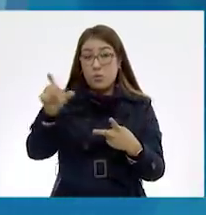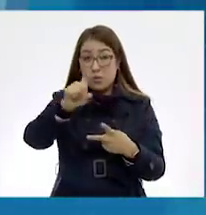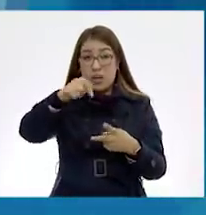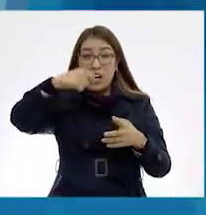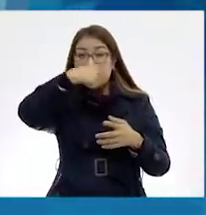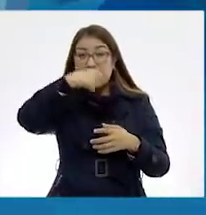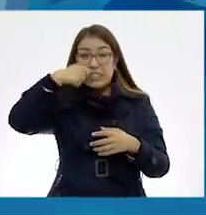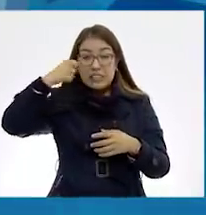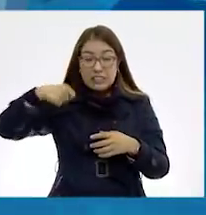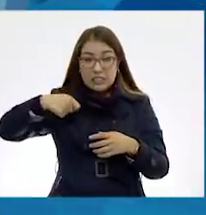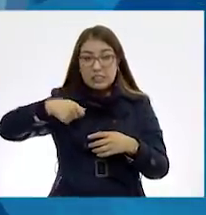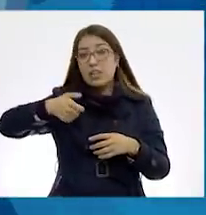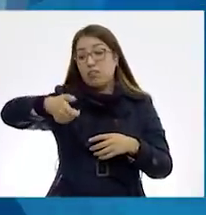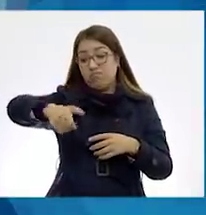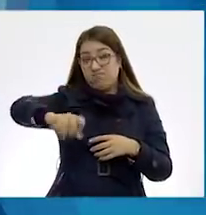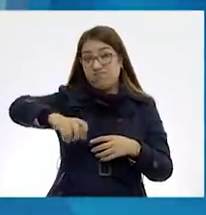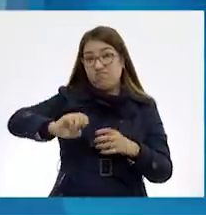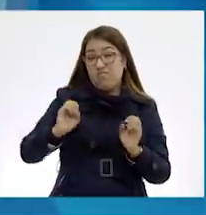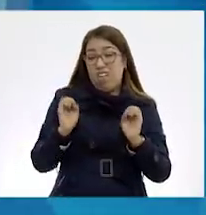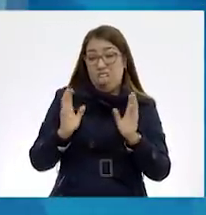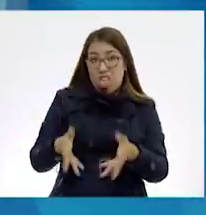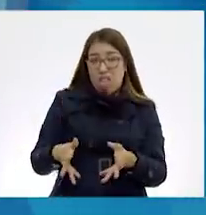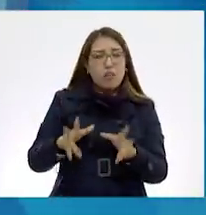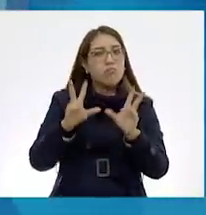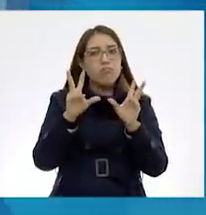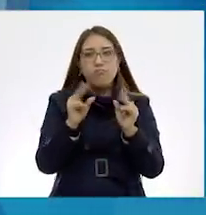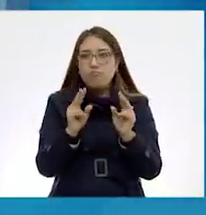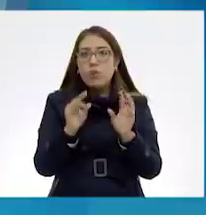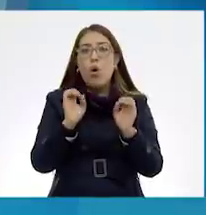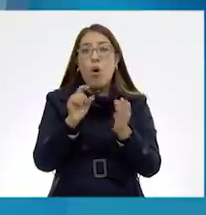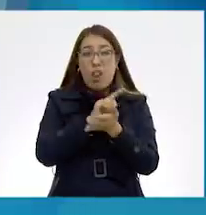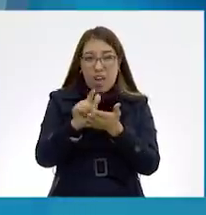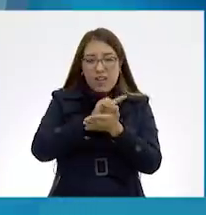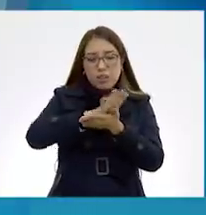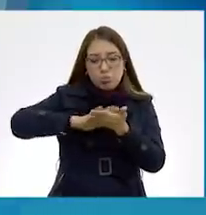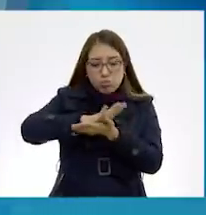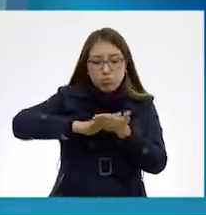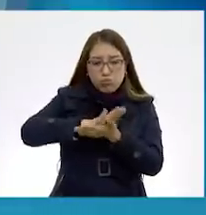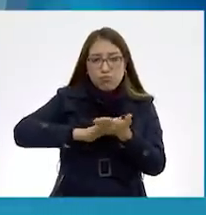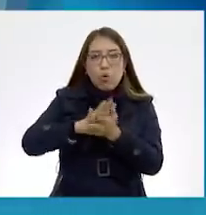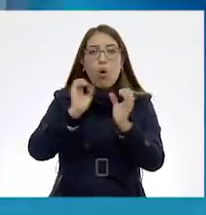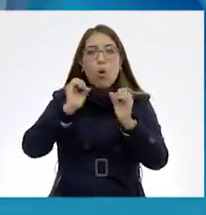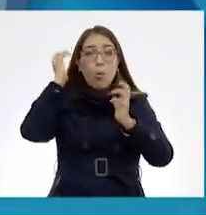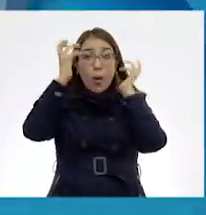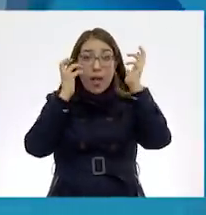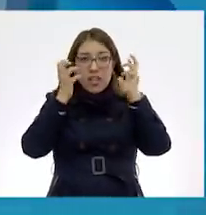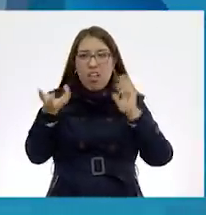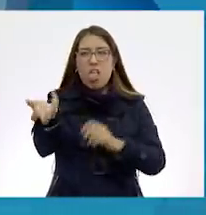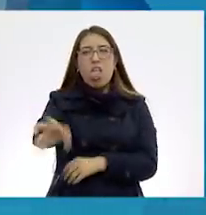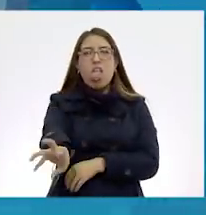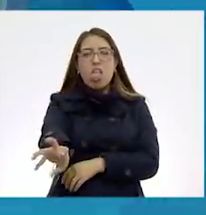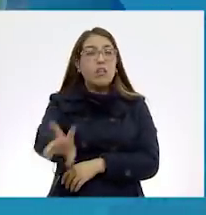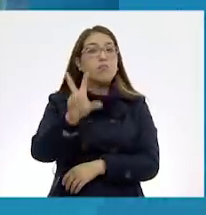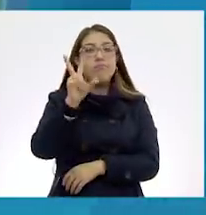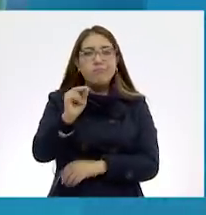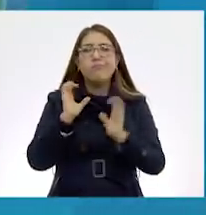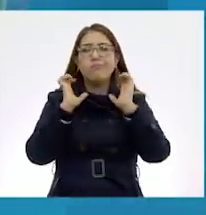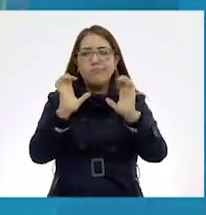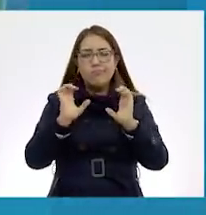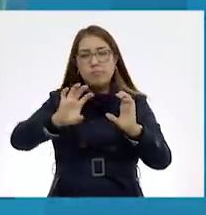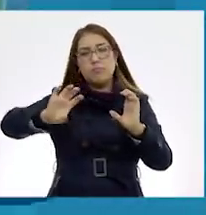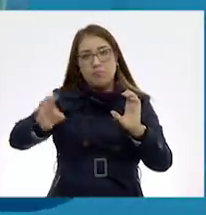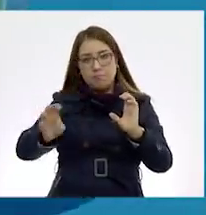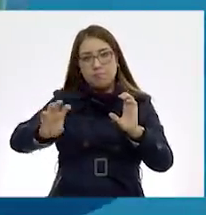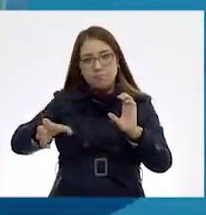los dientes, lavas los platos o te enjabonas el cuerpo en la regadera. Utiliza la lavadora en su